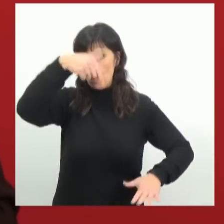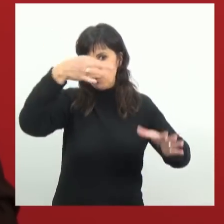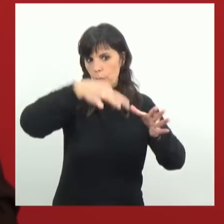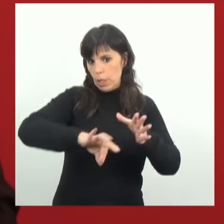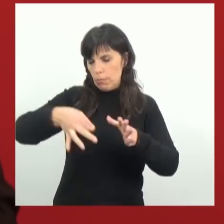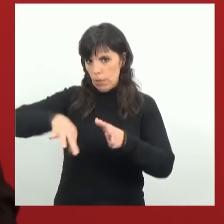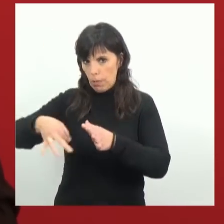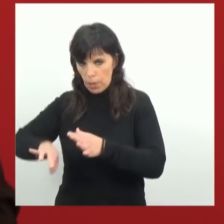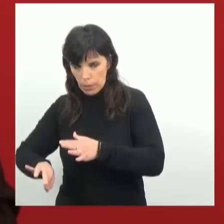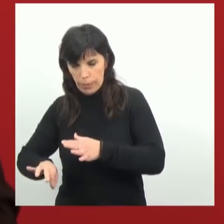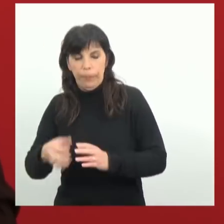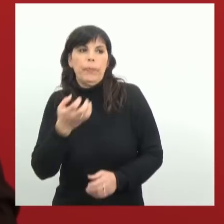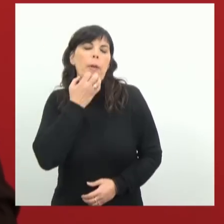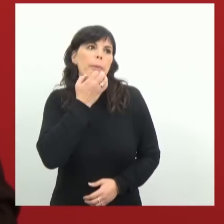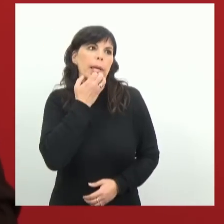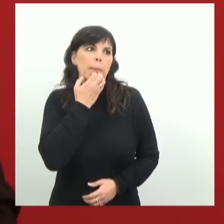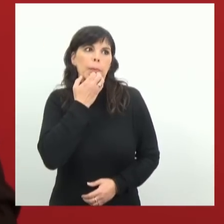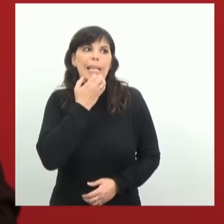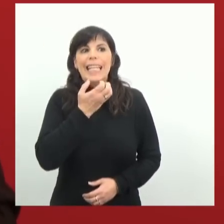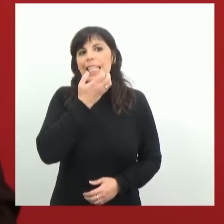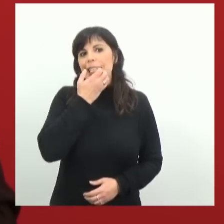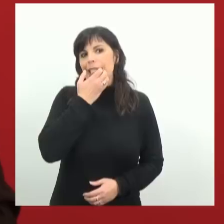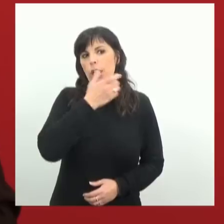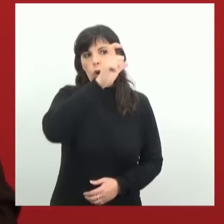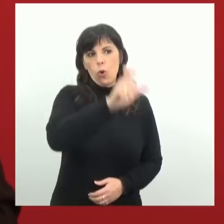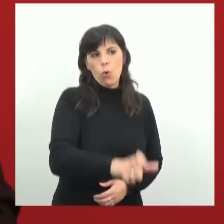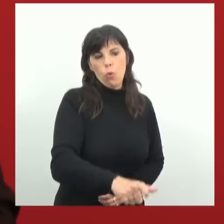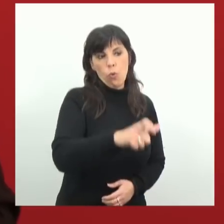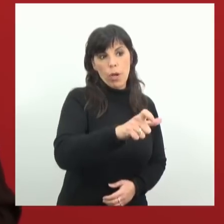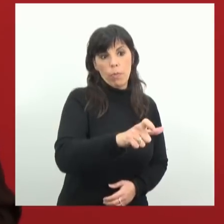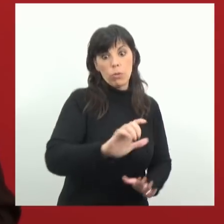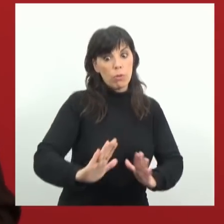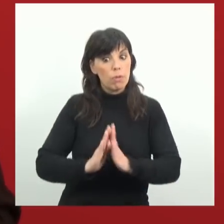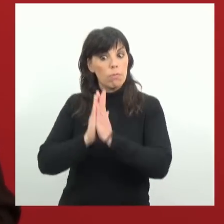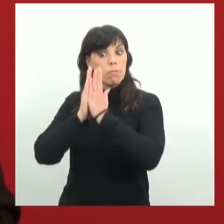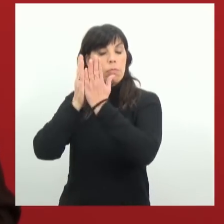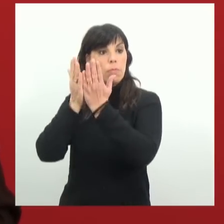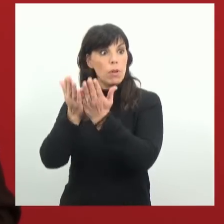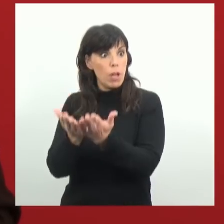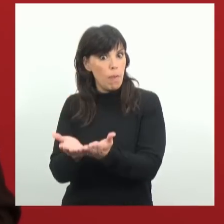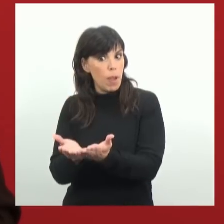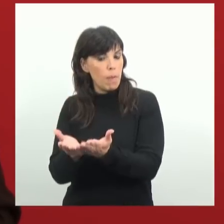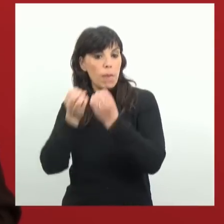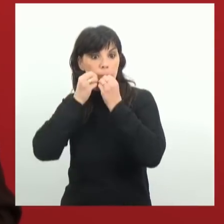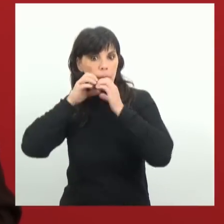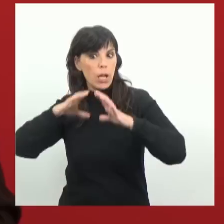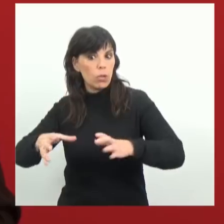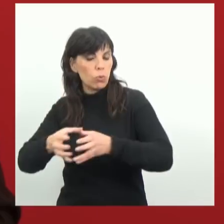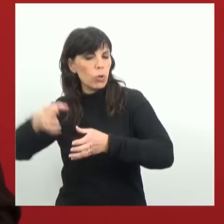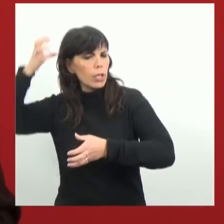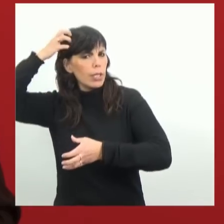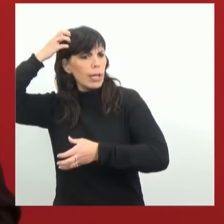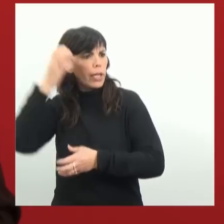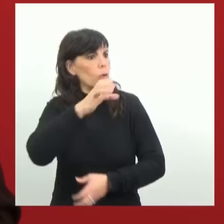alguno oye la palabra del reino y no la entiende, viene el malo y